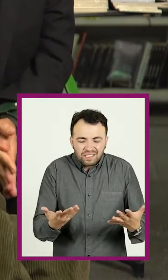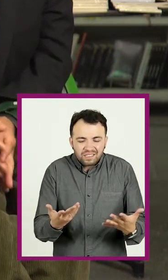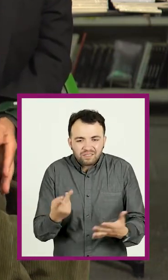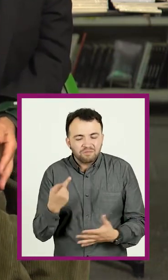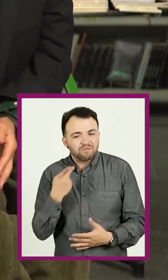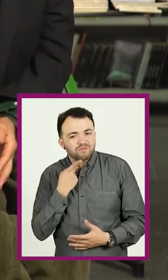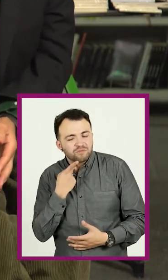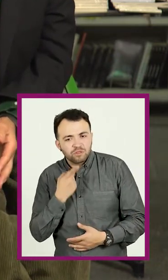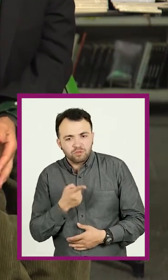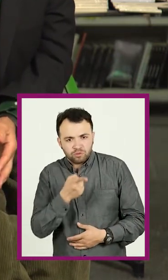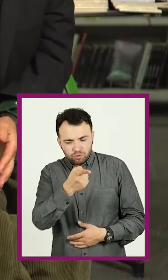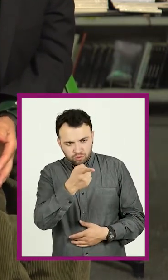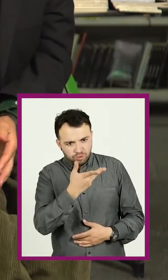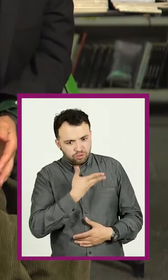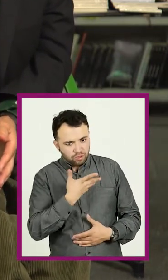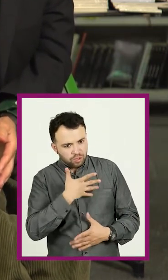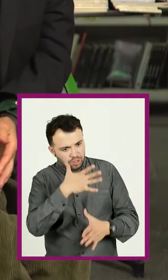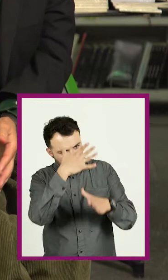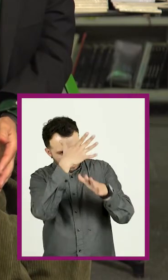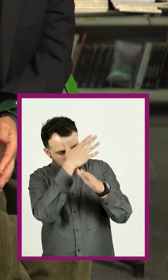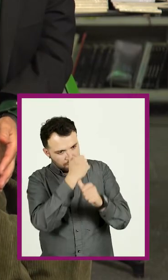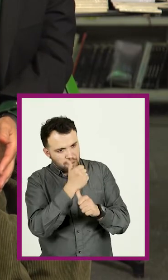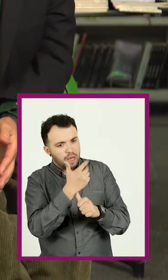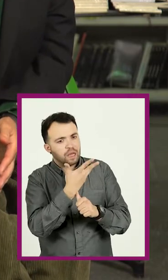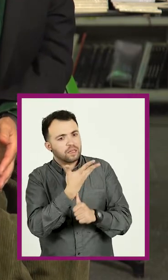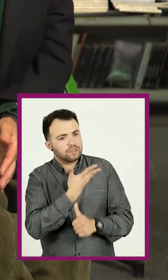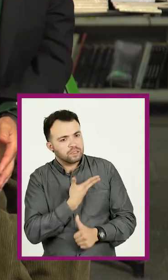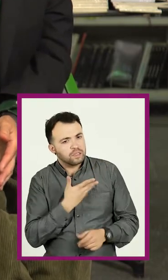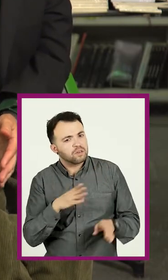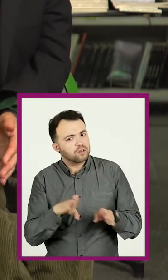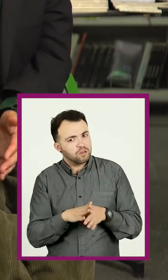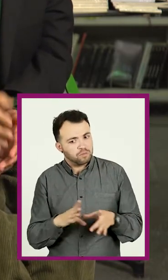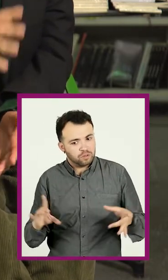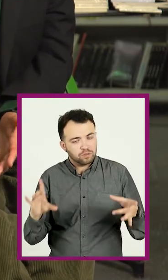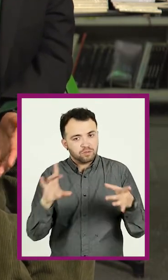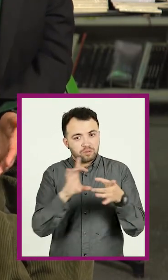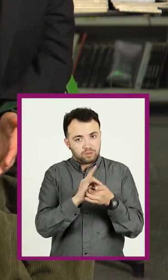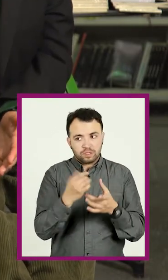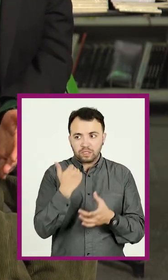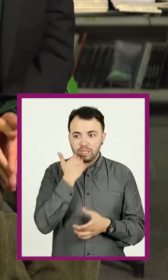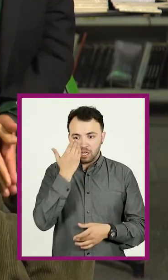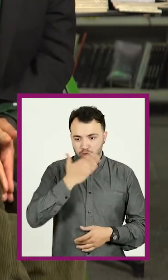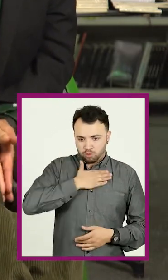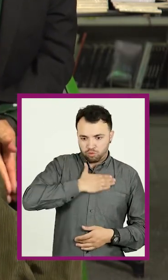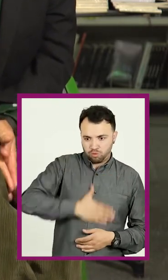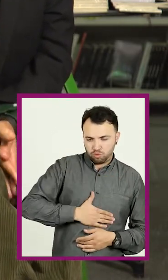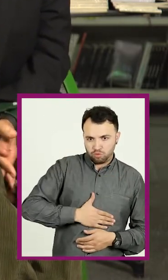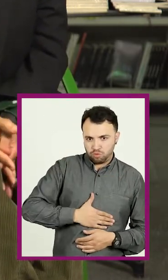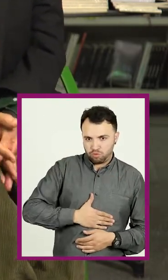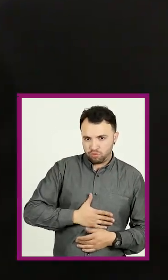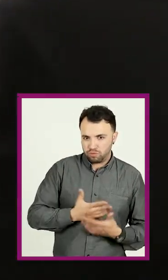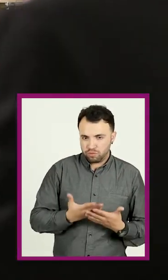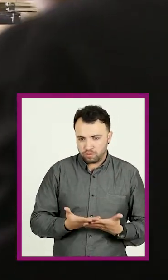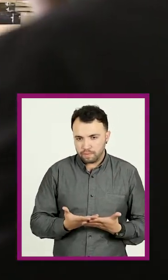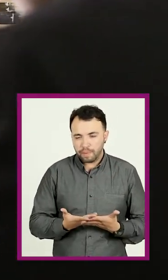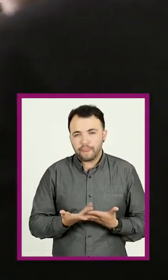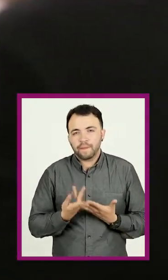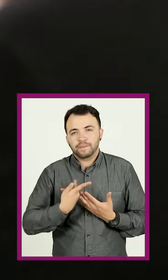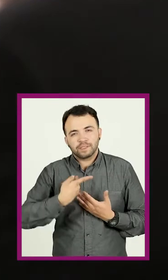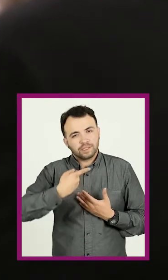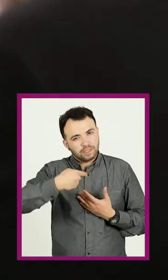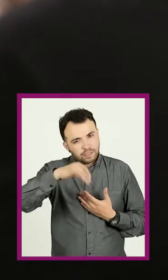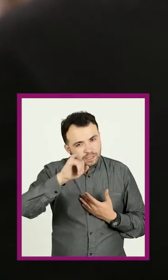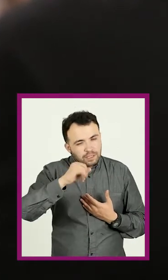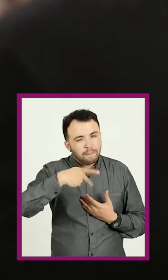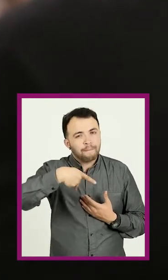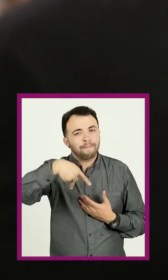decir que tienen como punto en común el procurar la justicia en general? Sí, aunque la justicia, así como decía